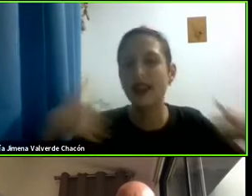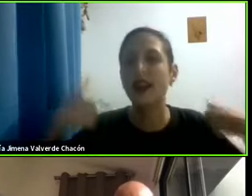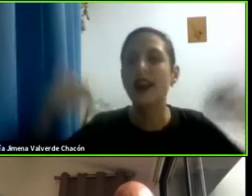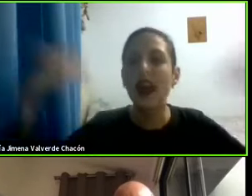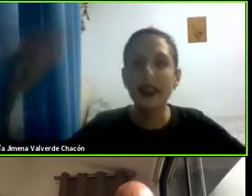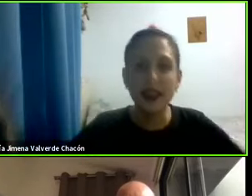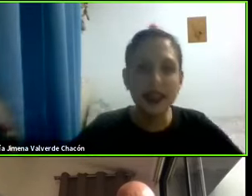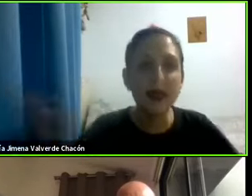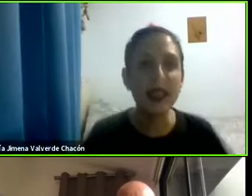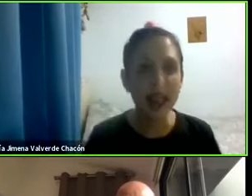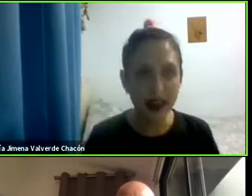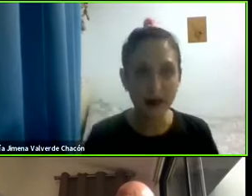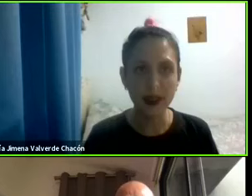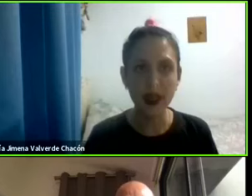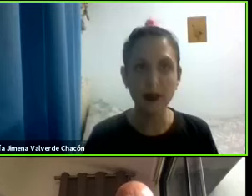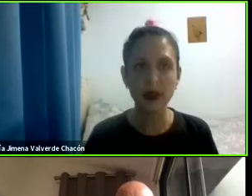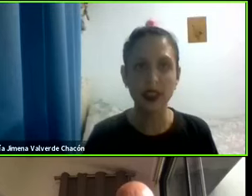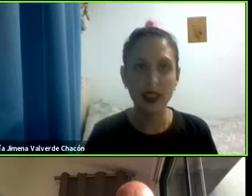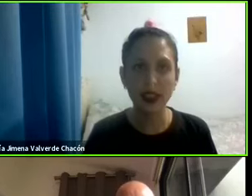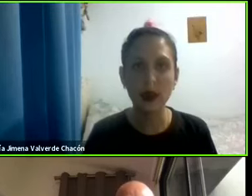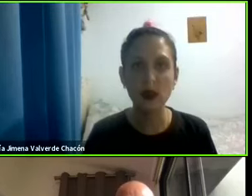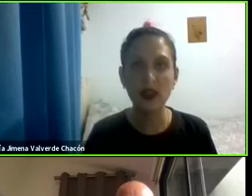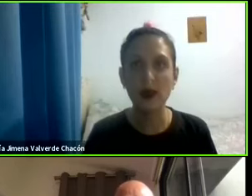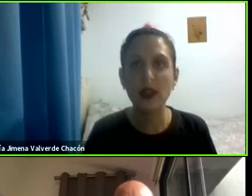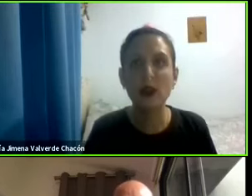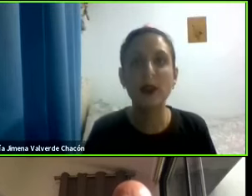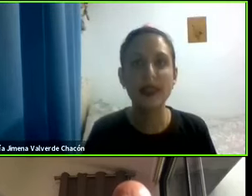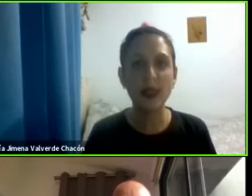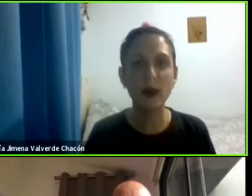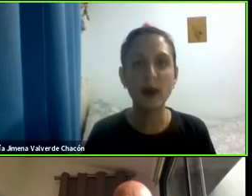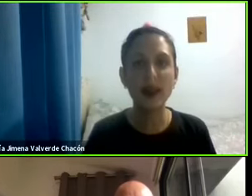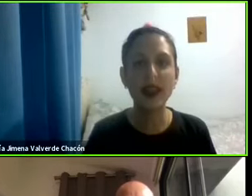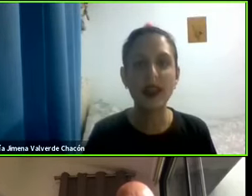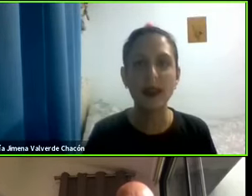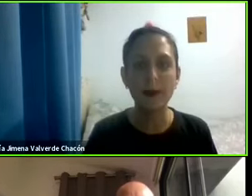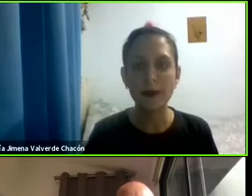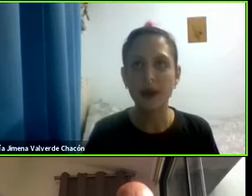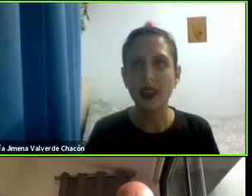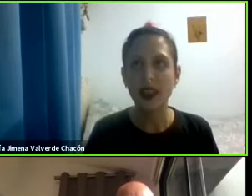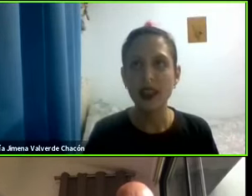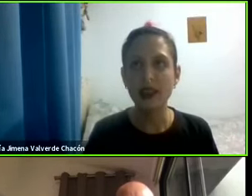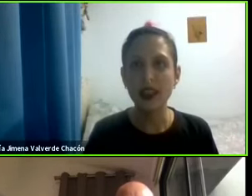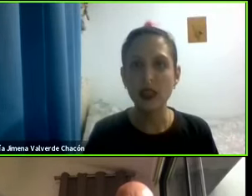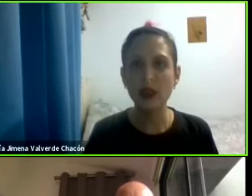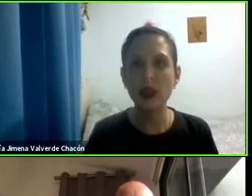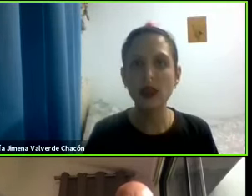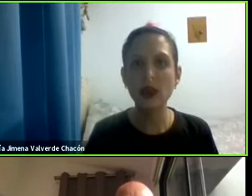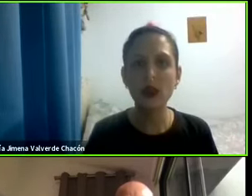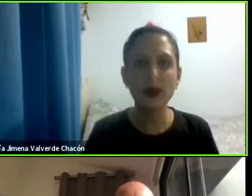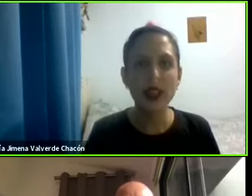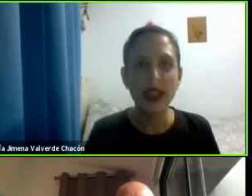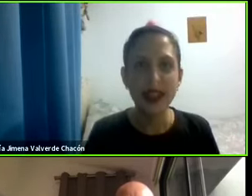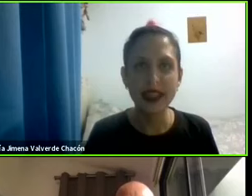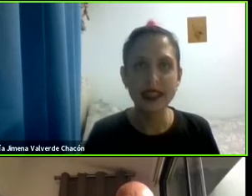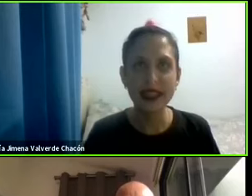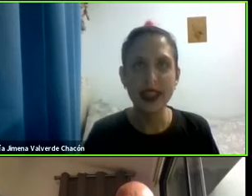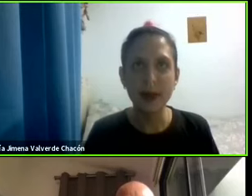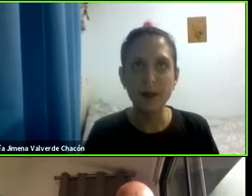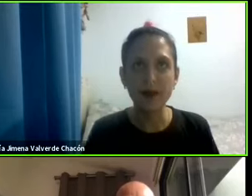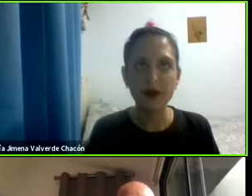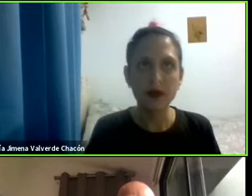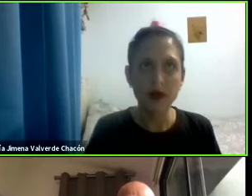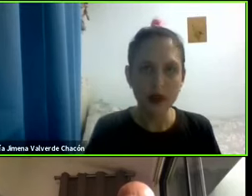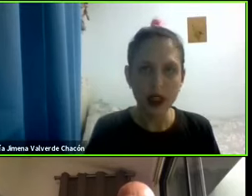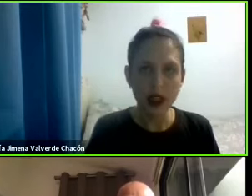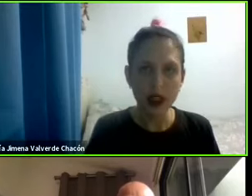madres han a tener que emigrar verdad por tener que buscar una solvencia económica y si eso es bien duro este